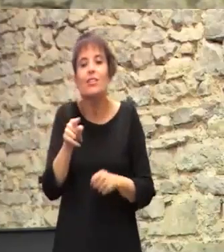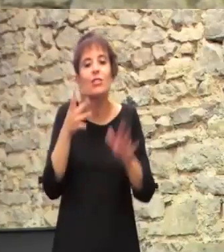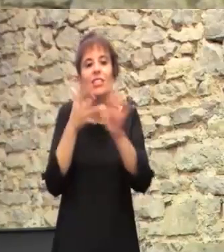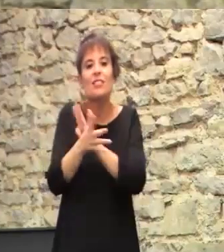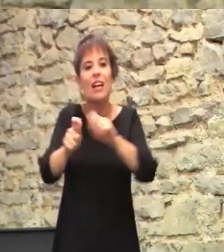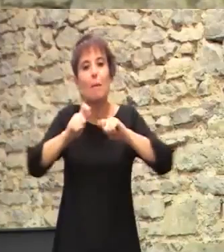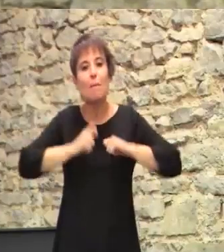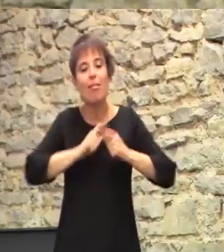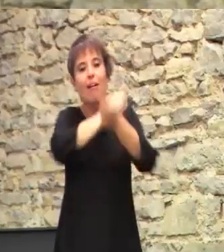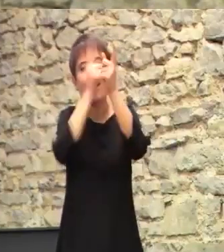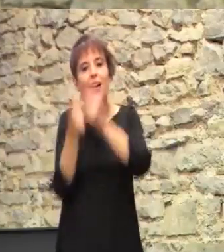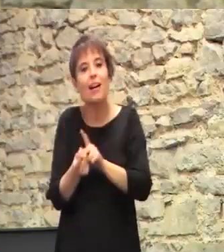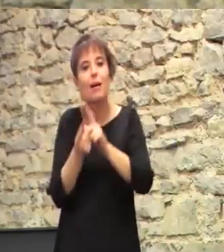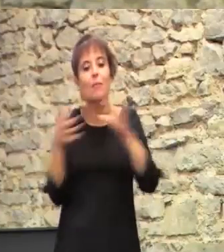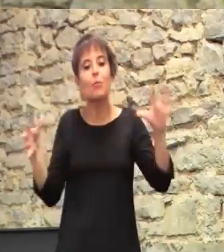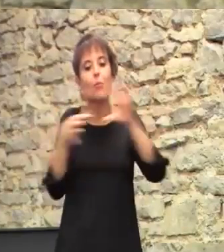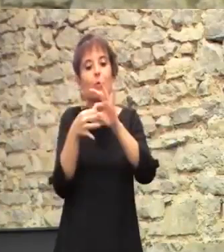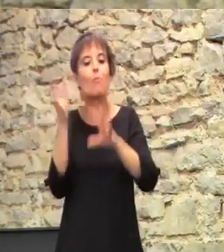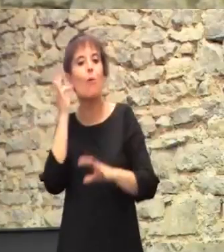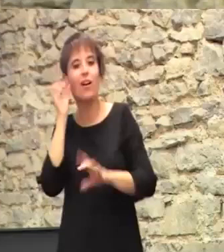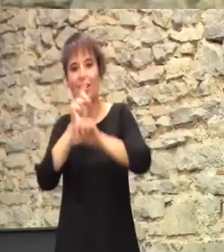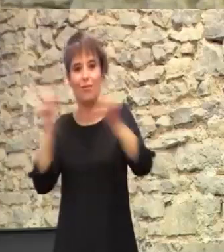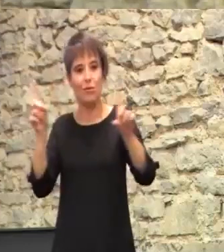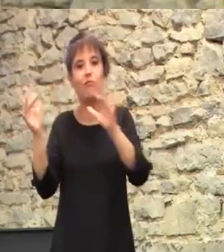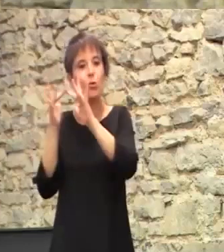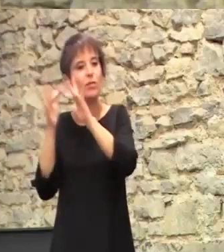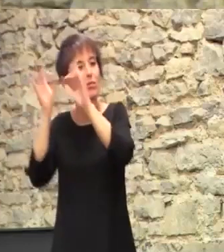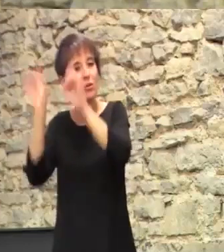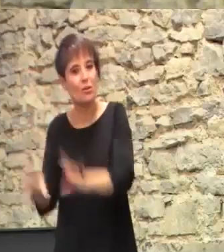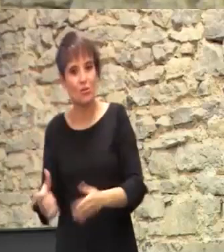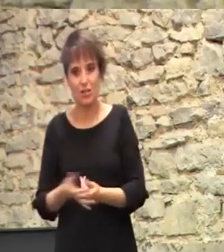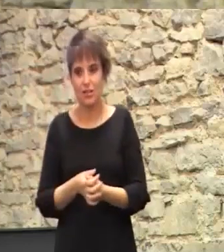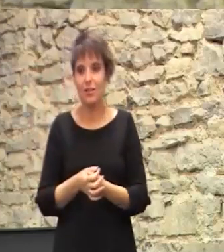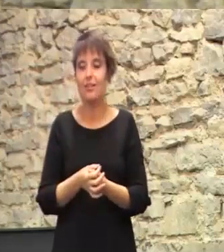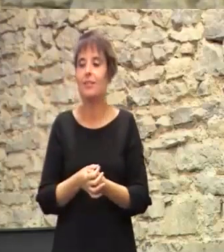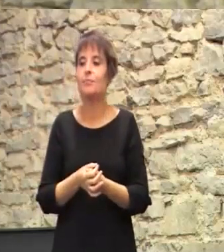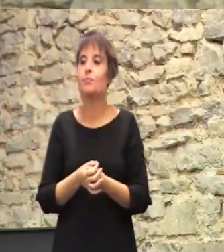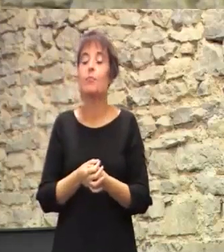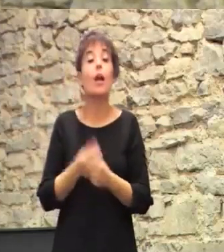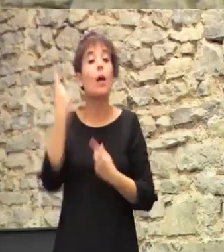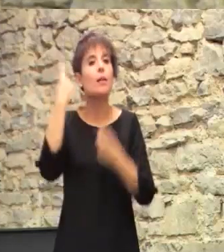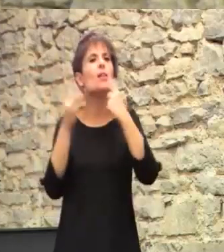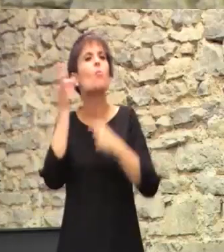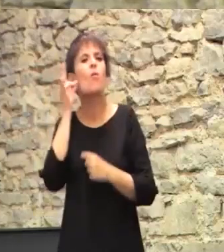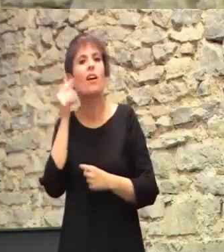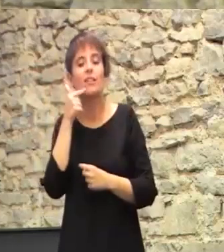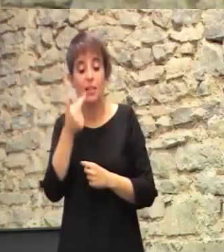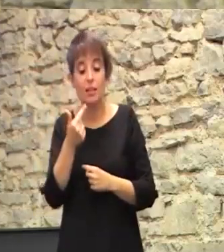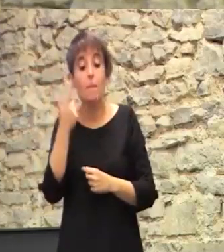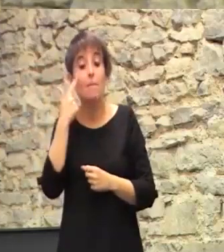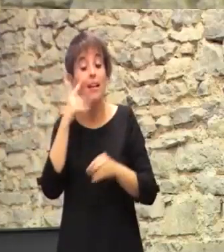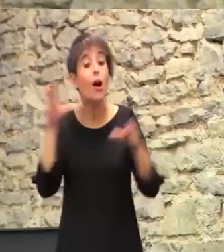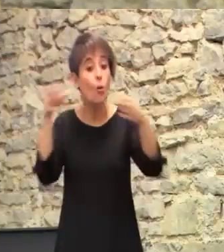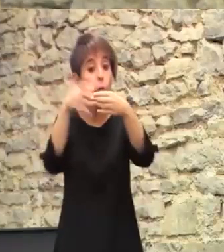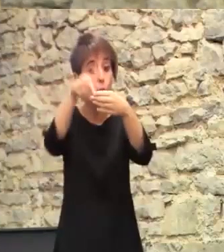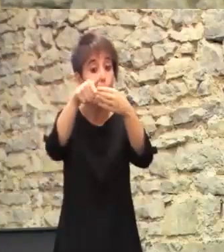me lleva a cambiar la relación con las mujeres hay muchas muchas mujeres que te dicen mira en los